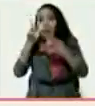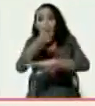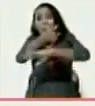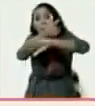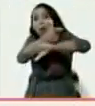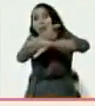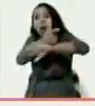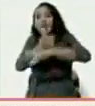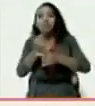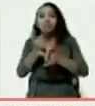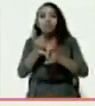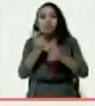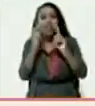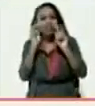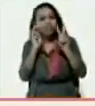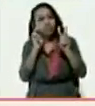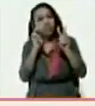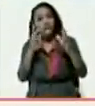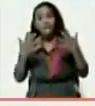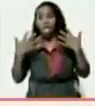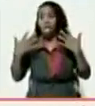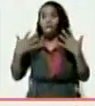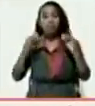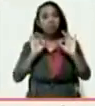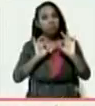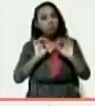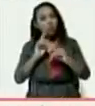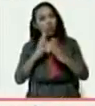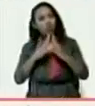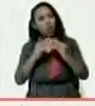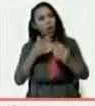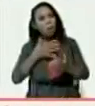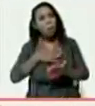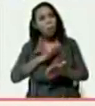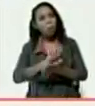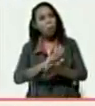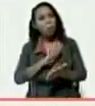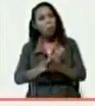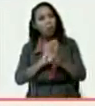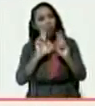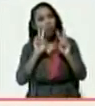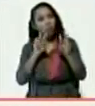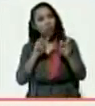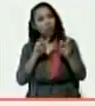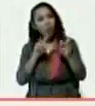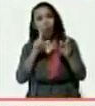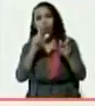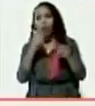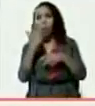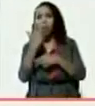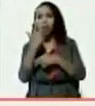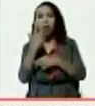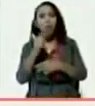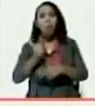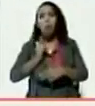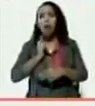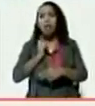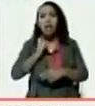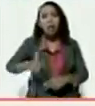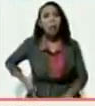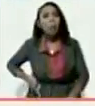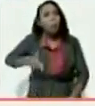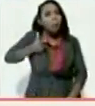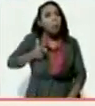Hombre armado, nadie se alarma, ¿no? Todos están tranquilos, como que una pistola la saca cualquiera en cualquier lugar.